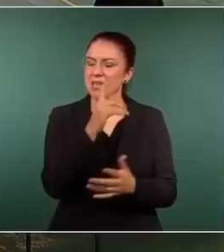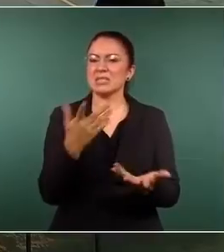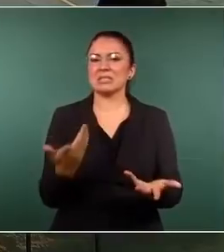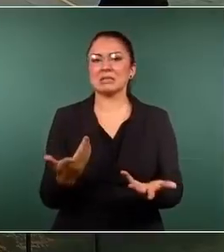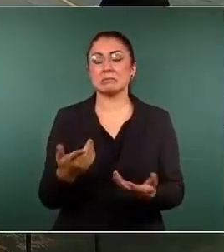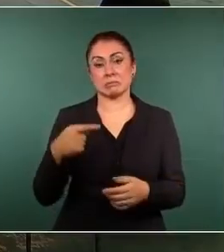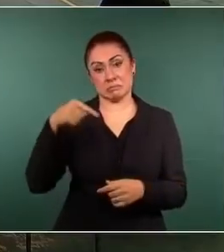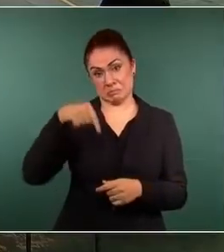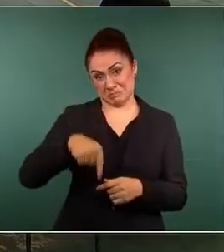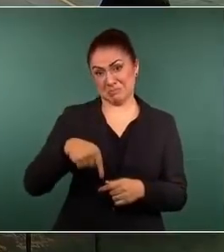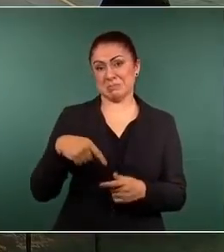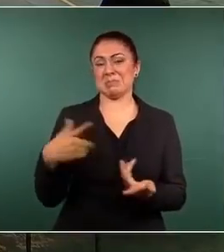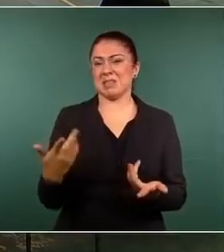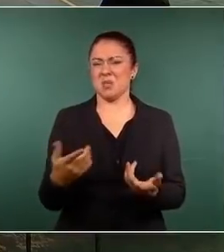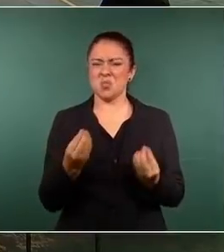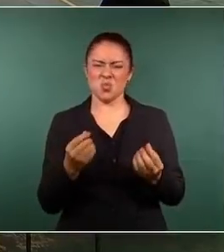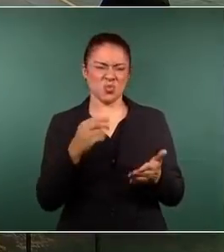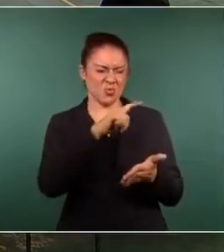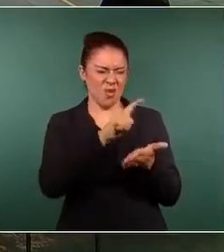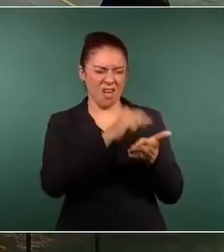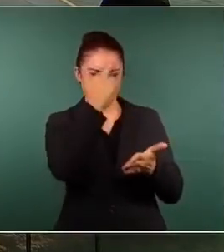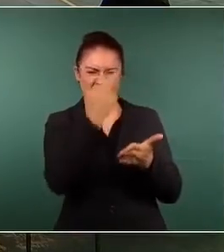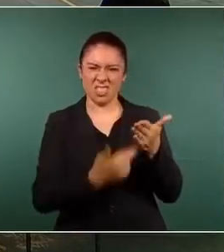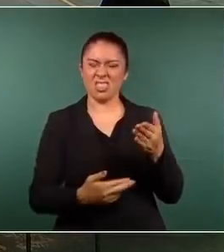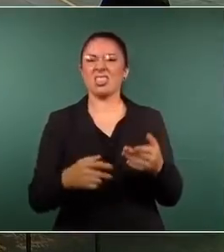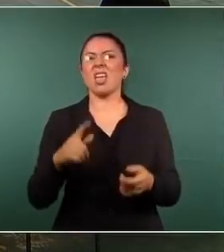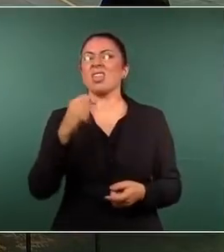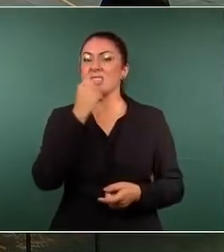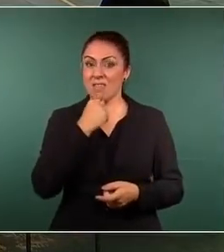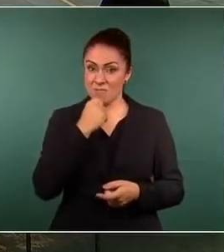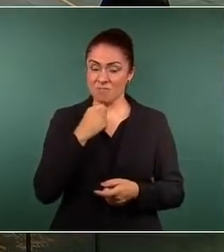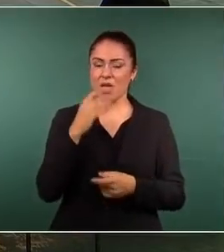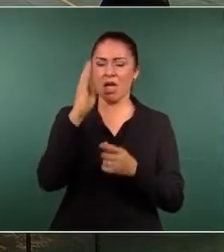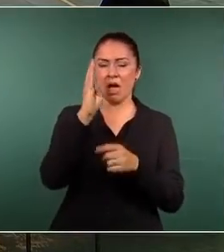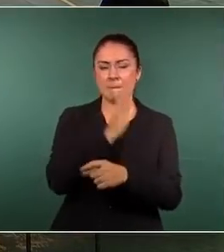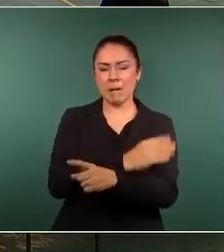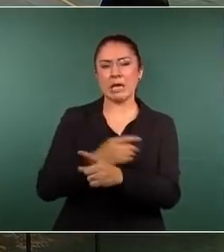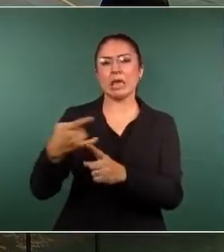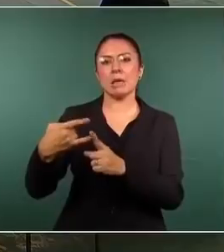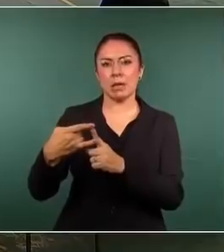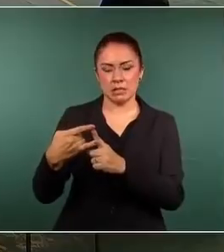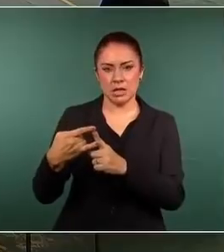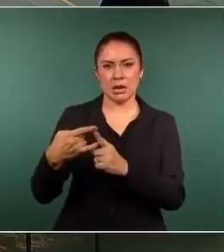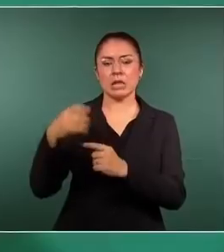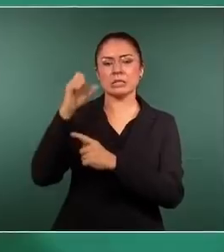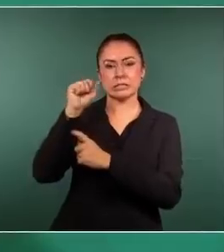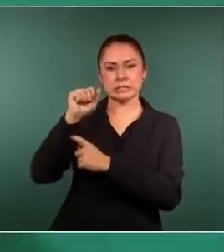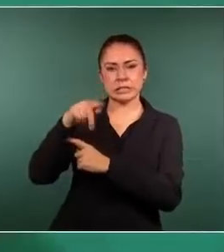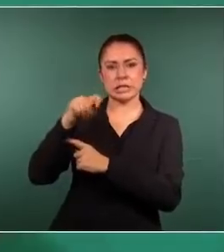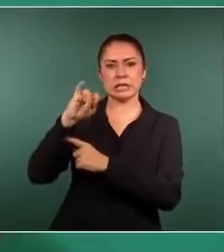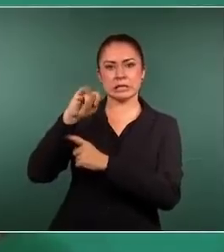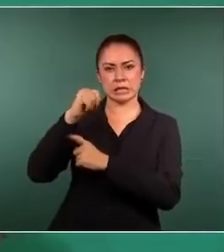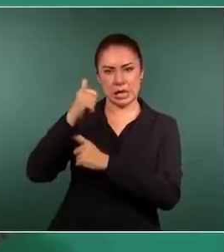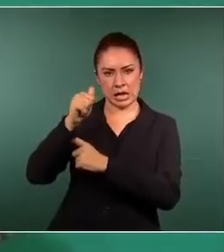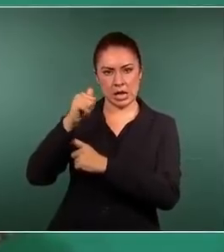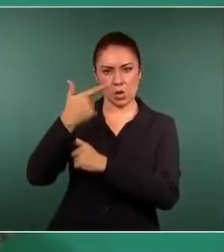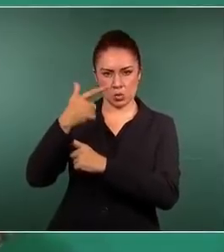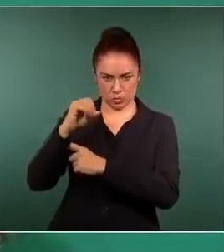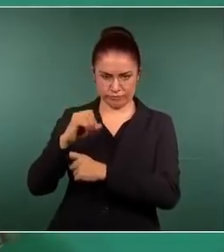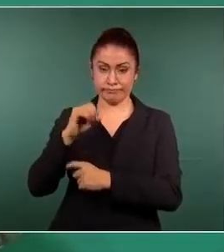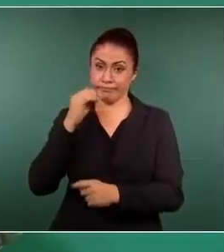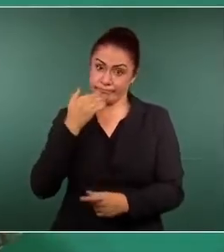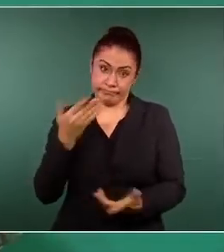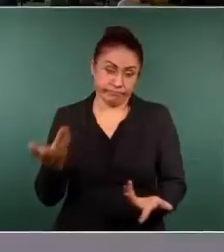estaba tepic bahía de banderas y santiago los delitos lo que tiene de delitos el estado está